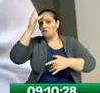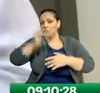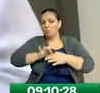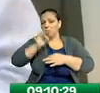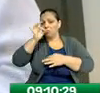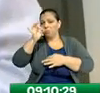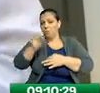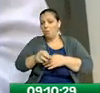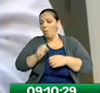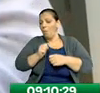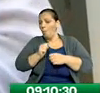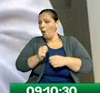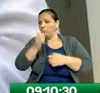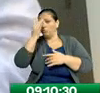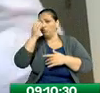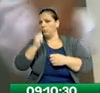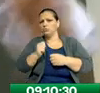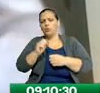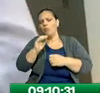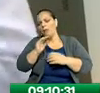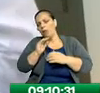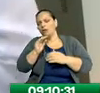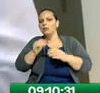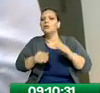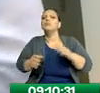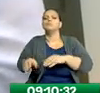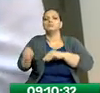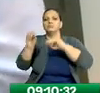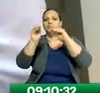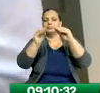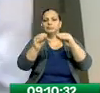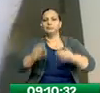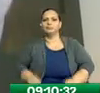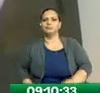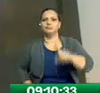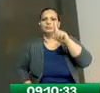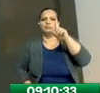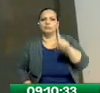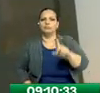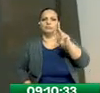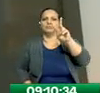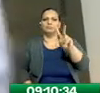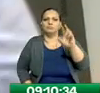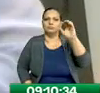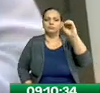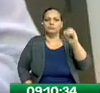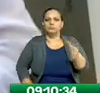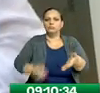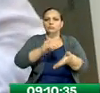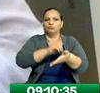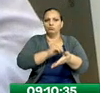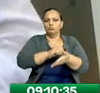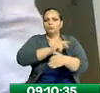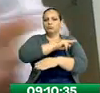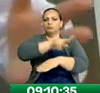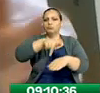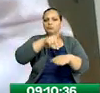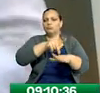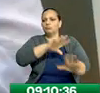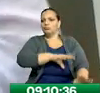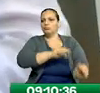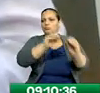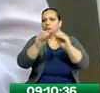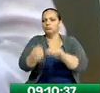esta es una obra enorme. 120 doctores profesionales de la salud trabajarán aquí nuevamente